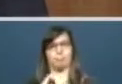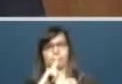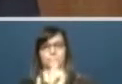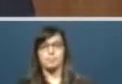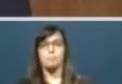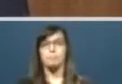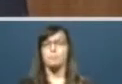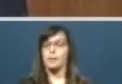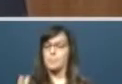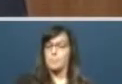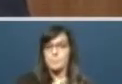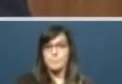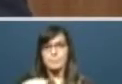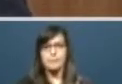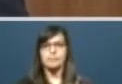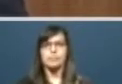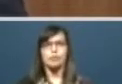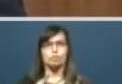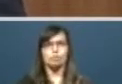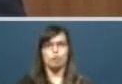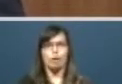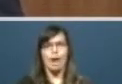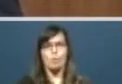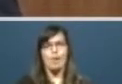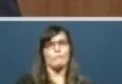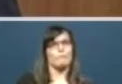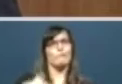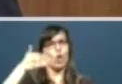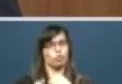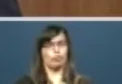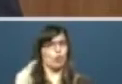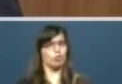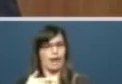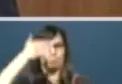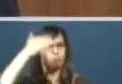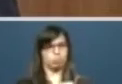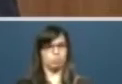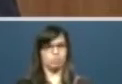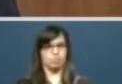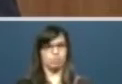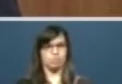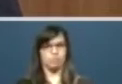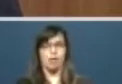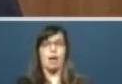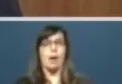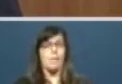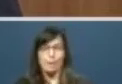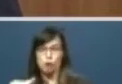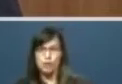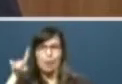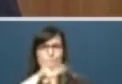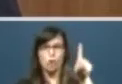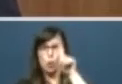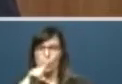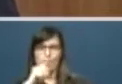hemos entrado en un tiempo de frontera en el que están muy presentes la mayor parte de los graves problemas y retos